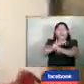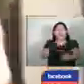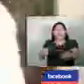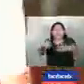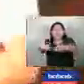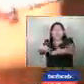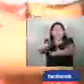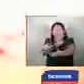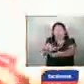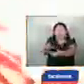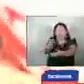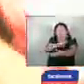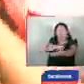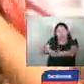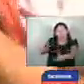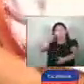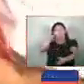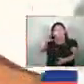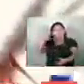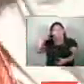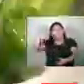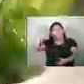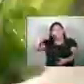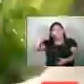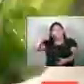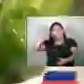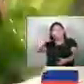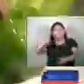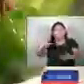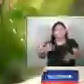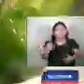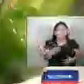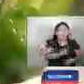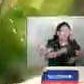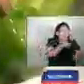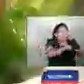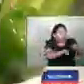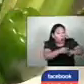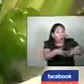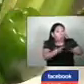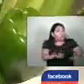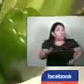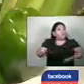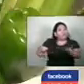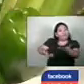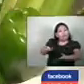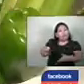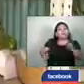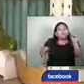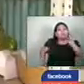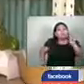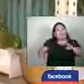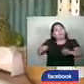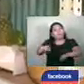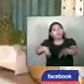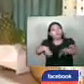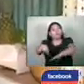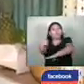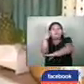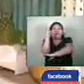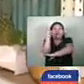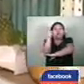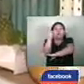campesina. Ahora es un grupo de personas que produce y vende en diversos puntos de San Salvador y La Libertad como